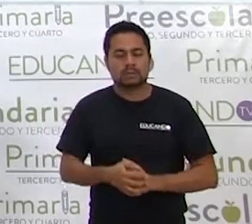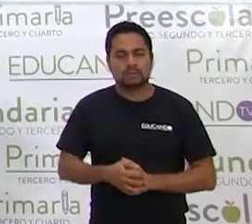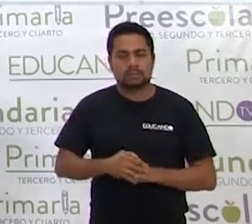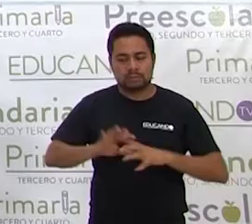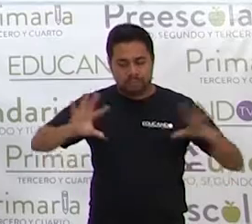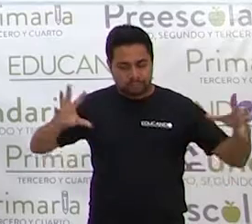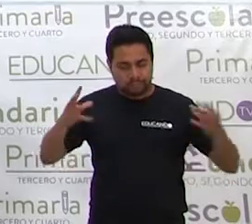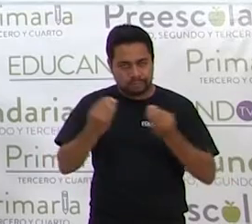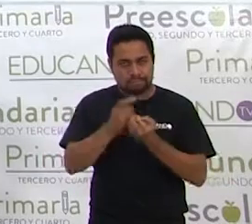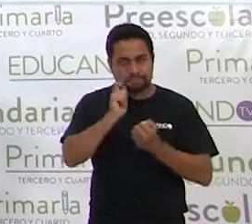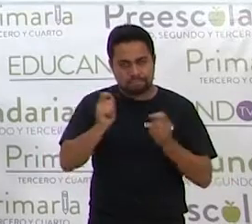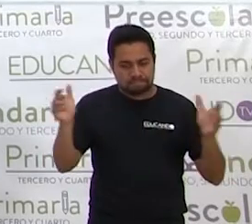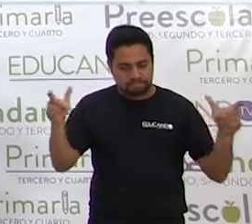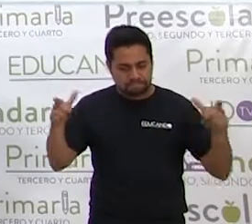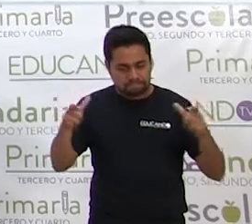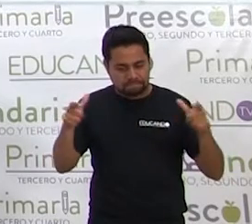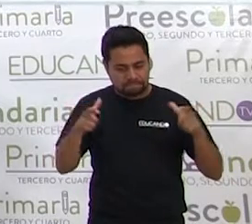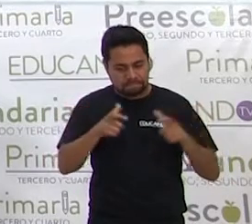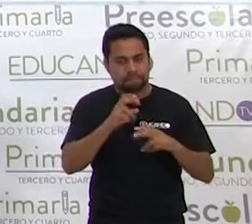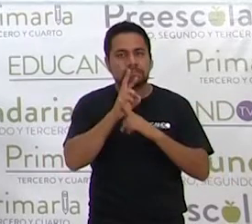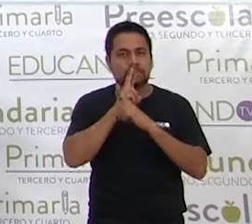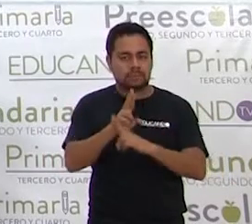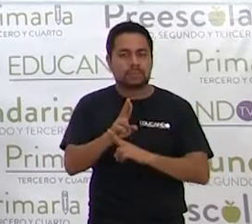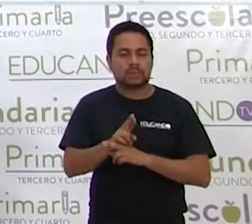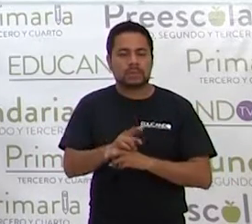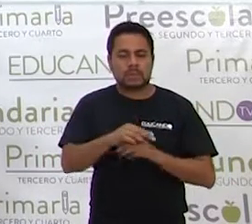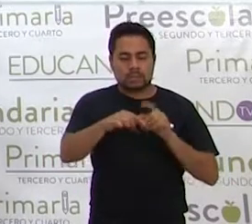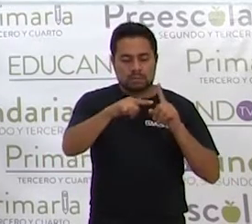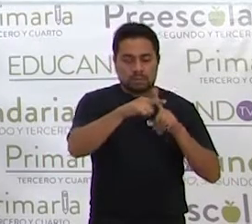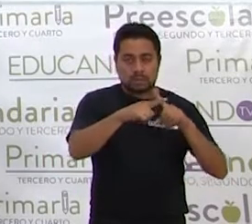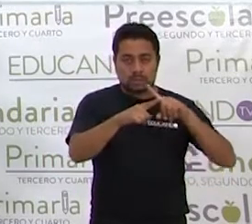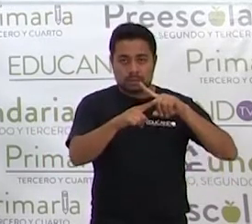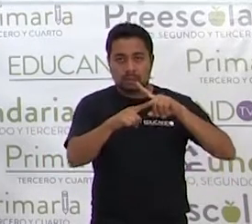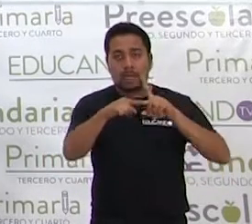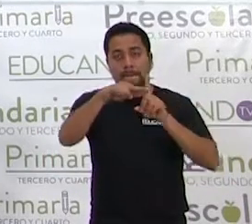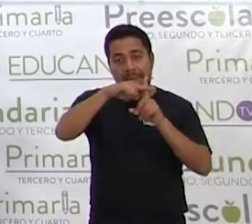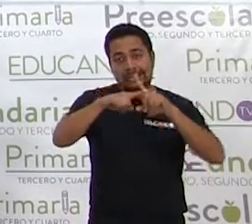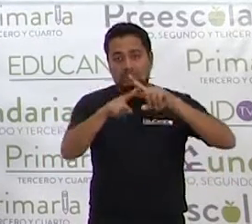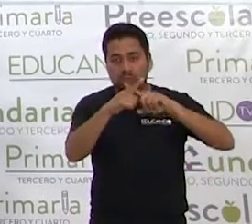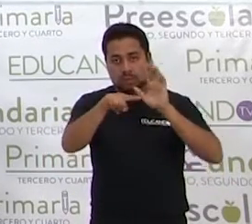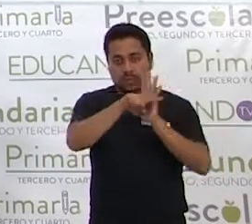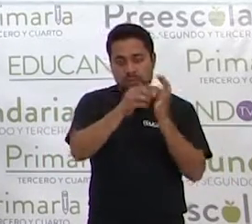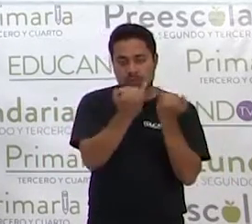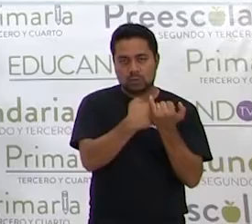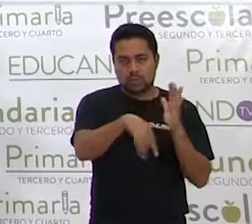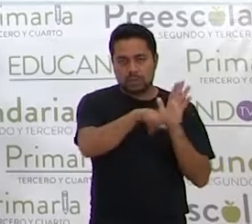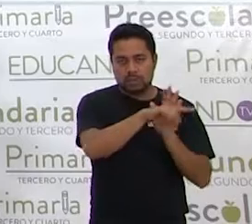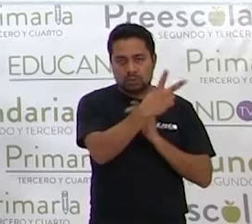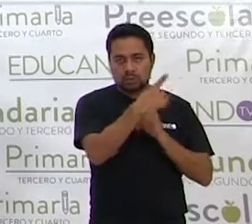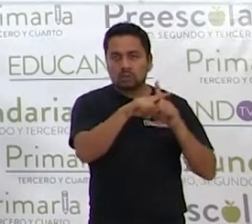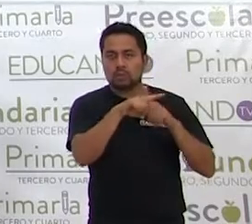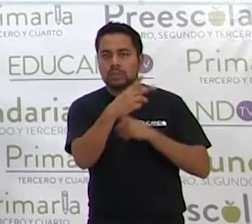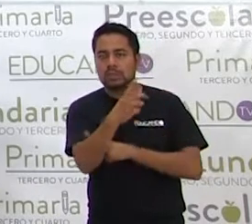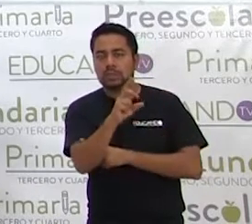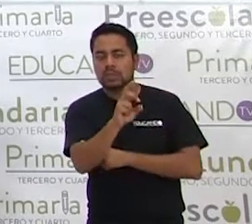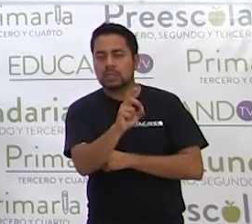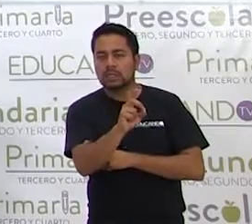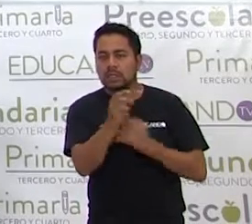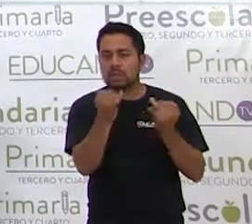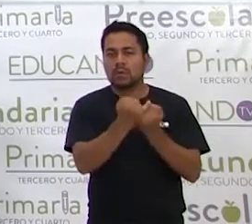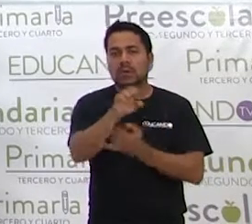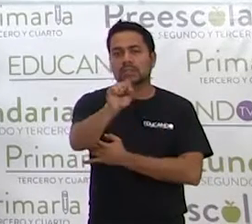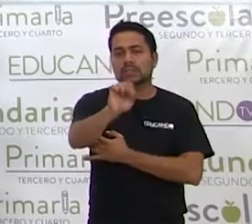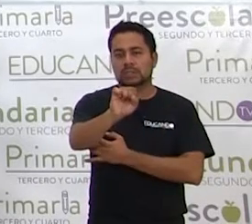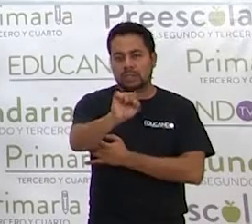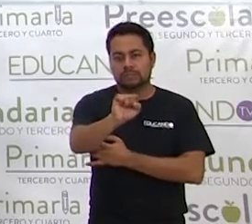lo vamos a ir resolviendo más por menos menos dos por treinta sesenta